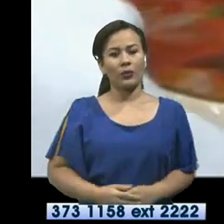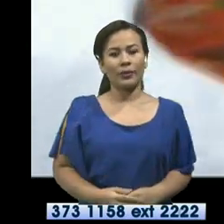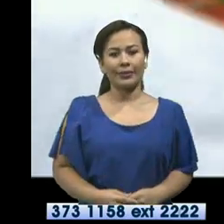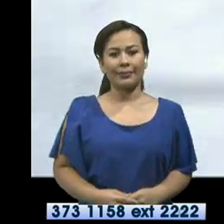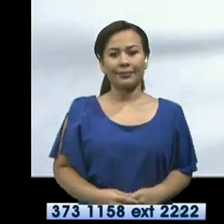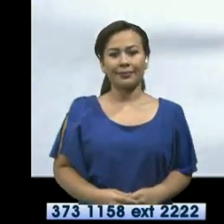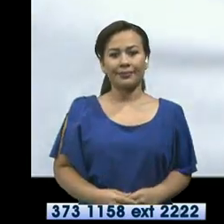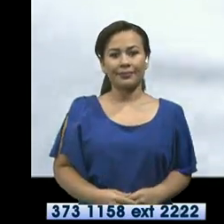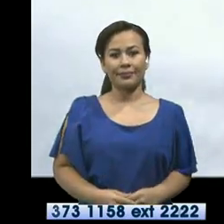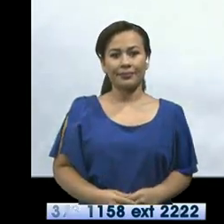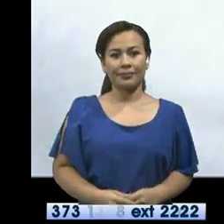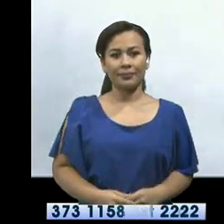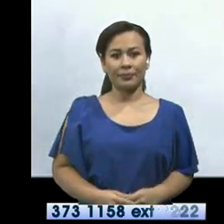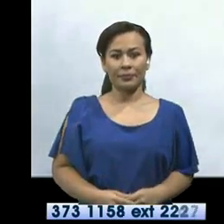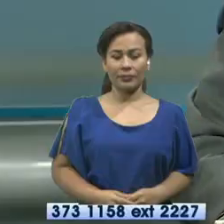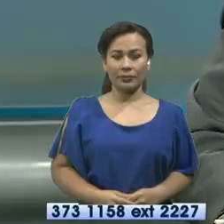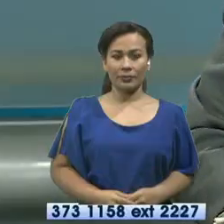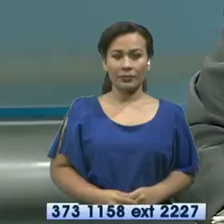Ruiz.